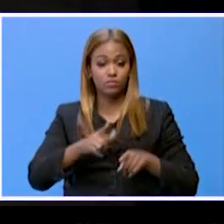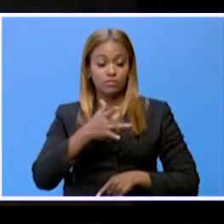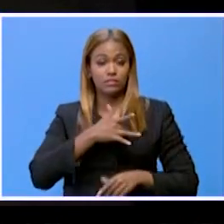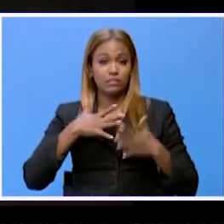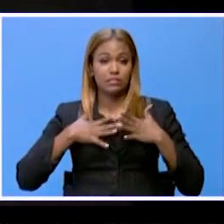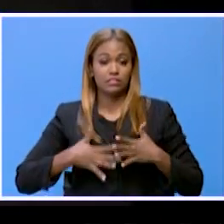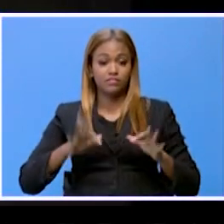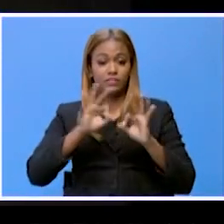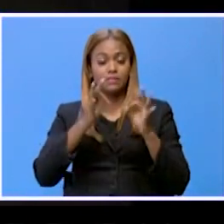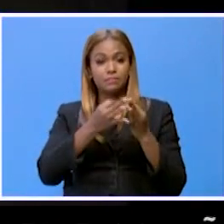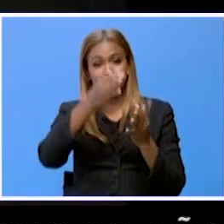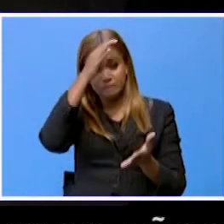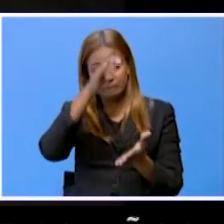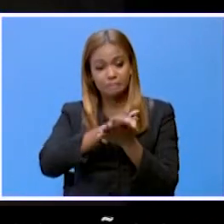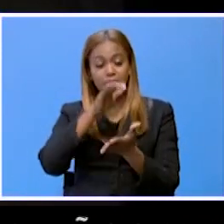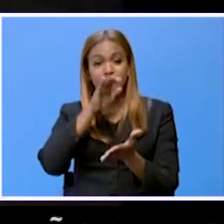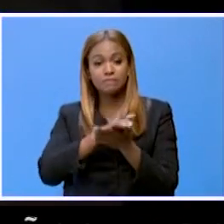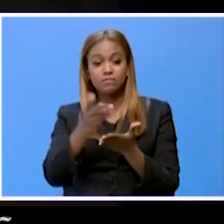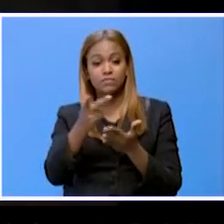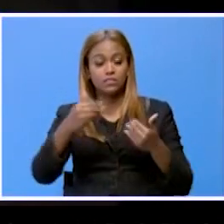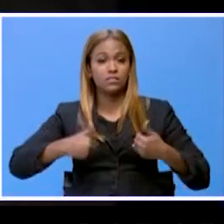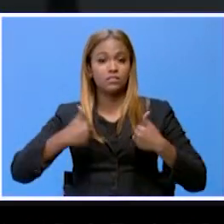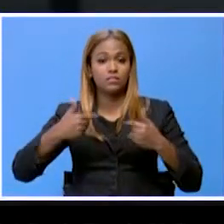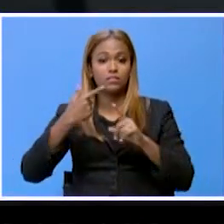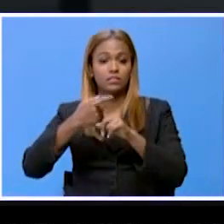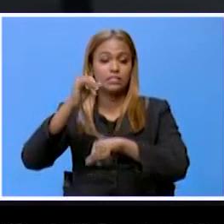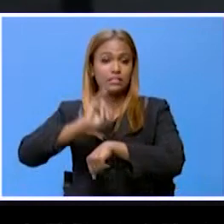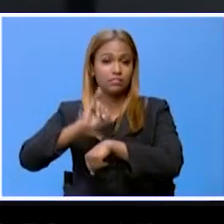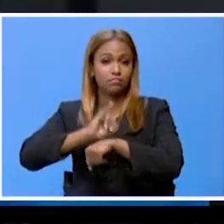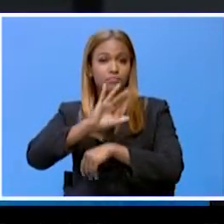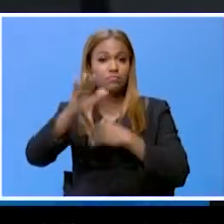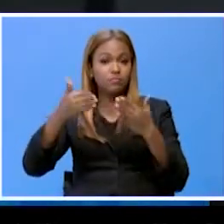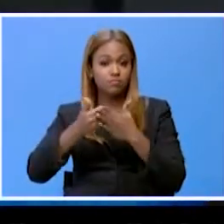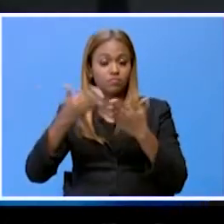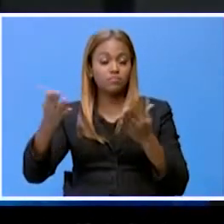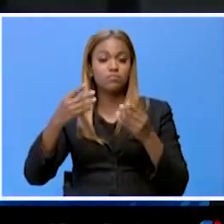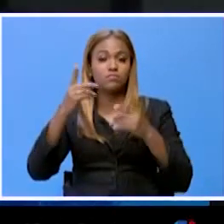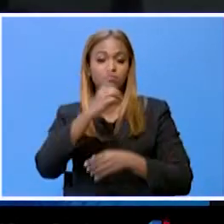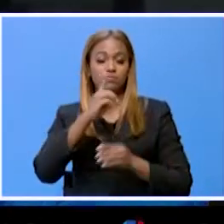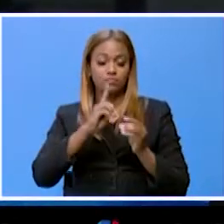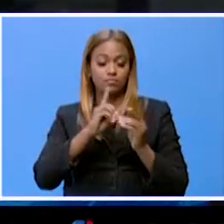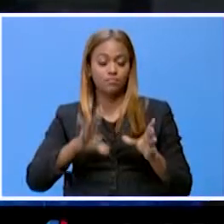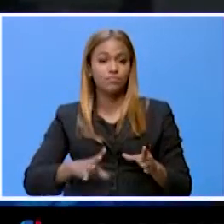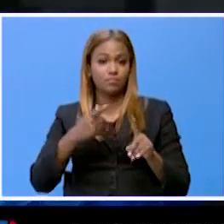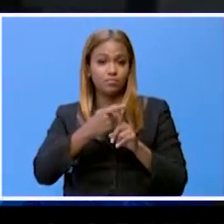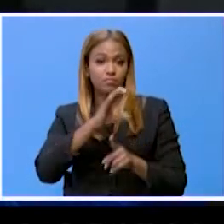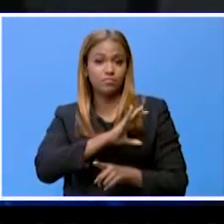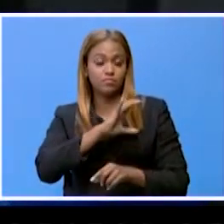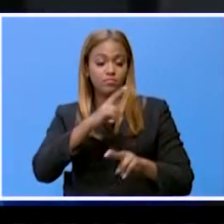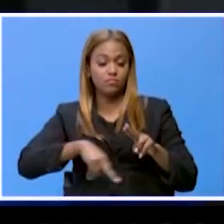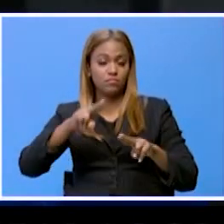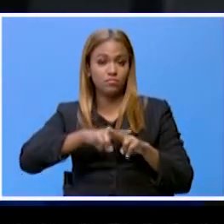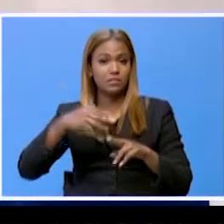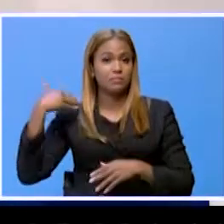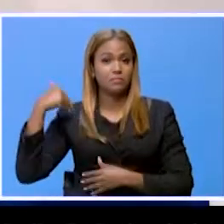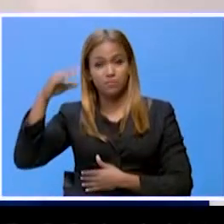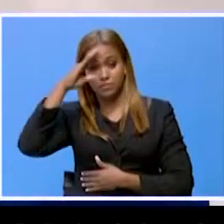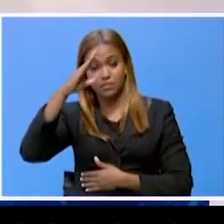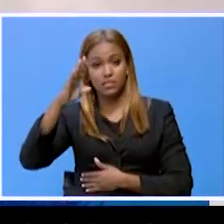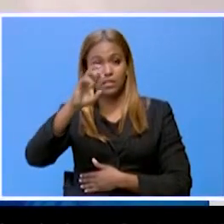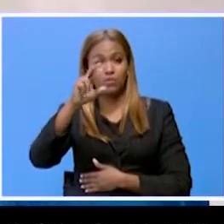familia de la joven pareja y la comunidad cristiana evangélica del país, el director de la Policía Nacional, Mayor General Edward Sánchez, envió